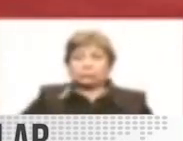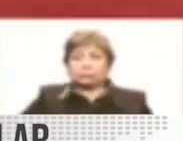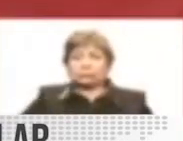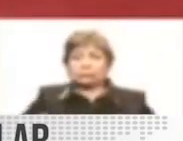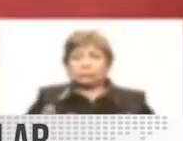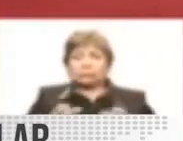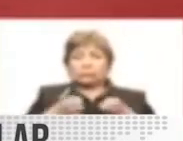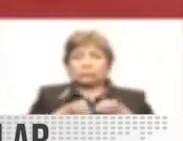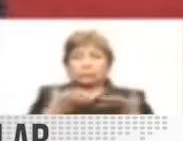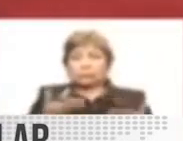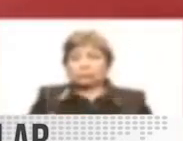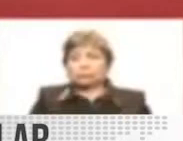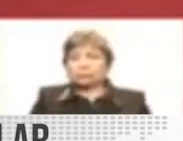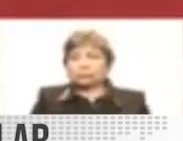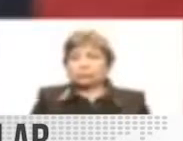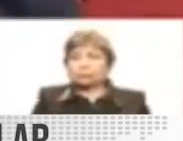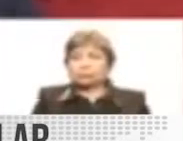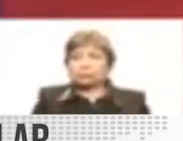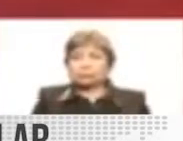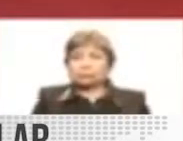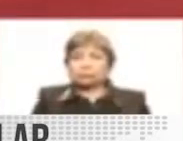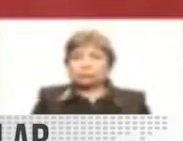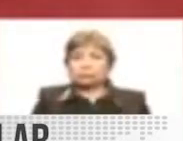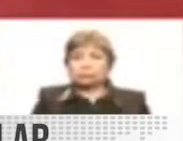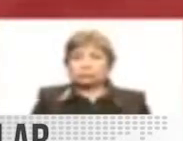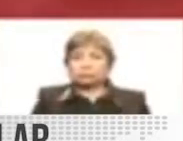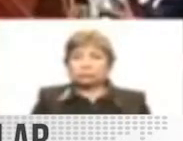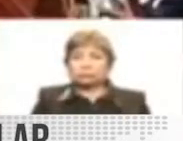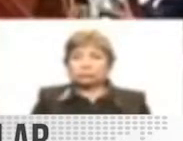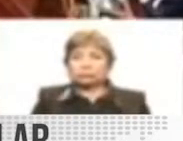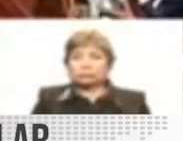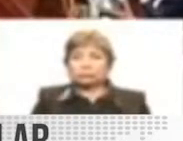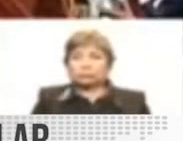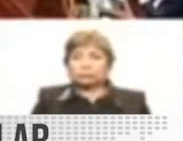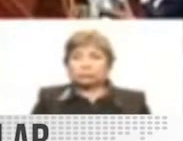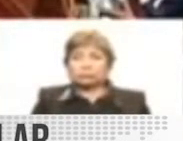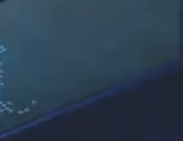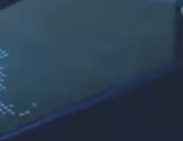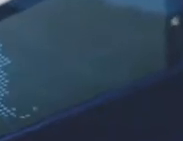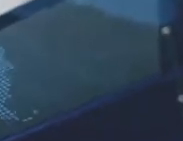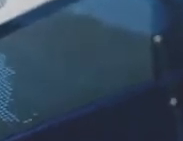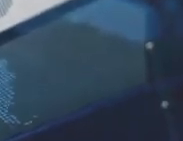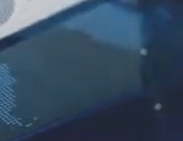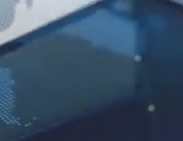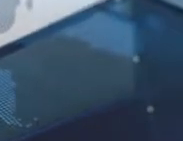y Patricia Rosa, de Avanza País, en la tercera vicepresidencia.